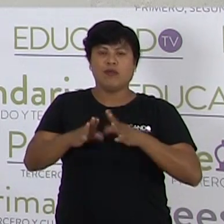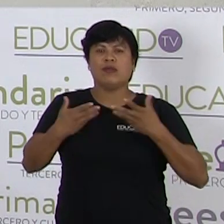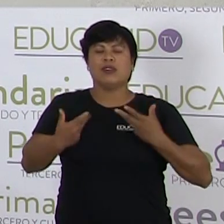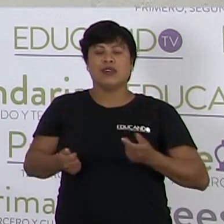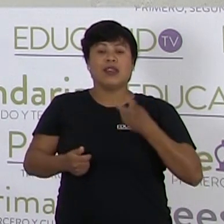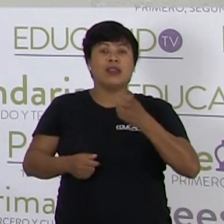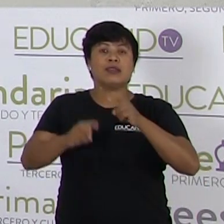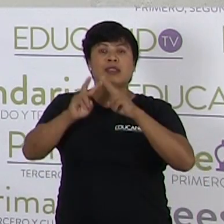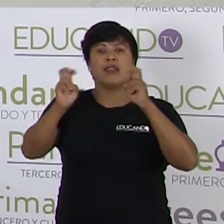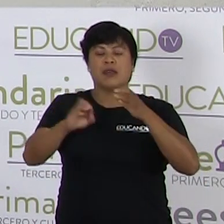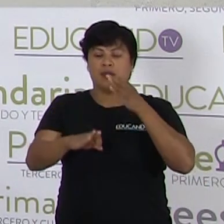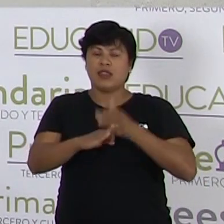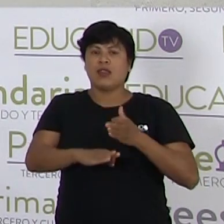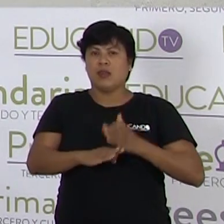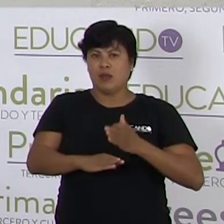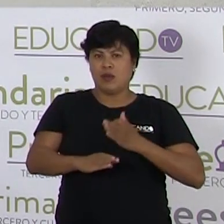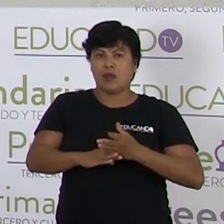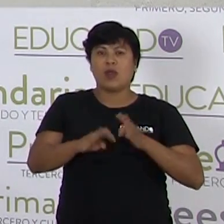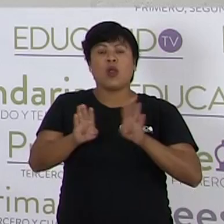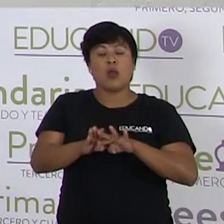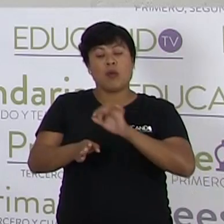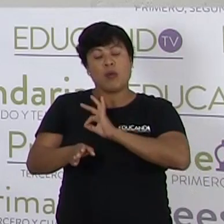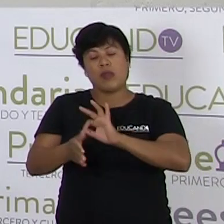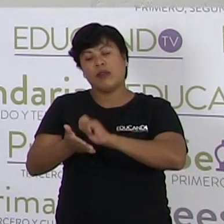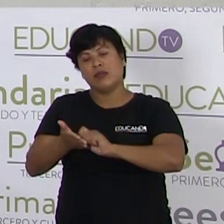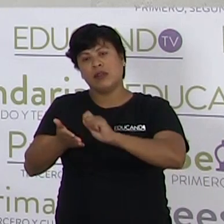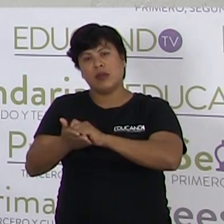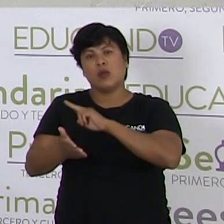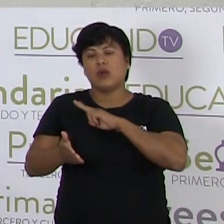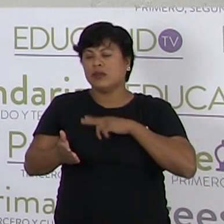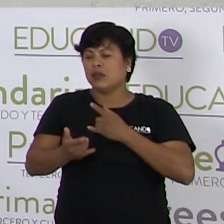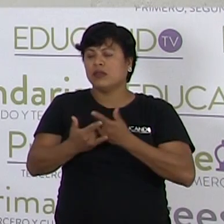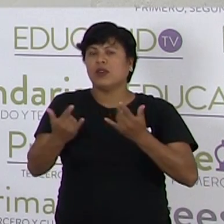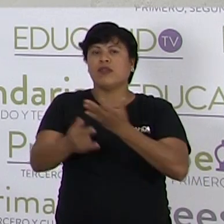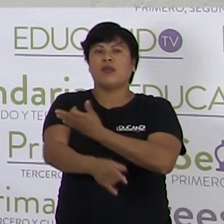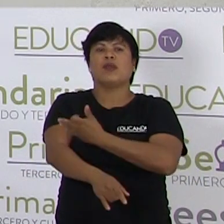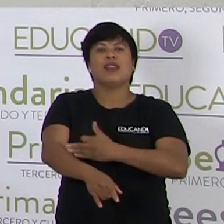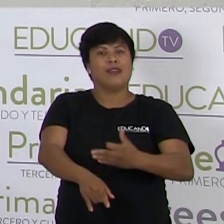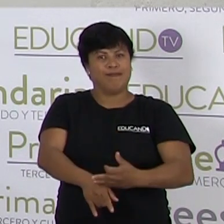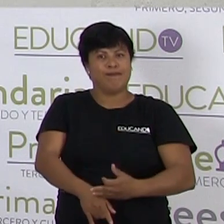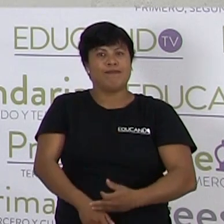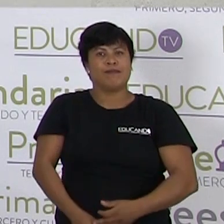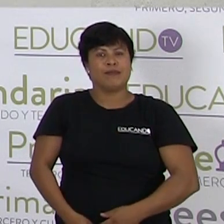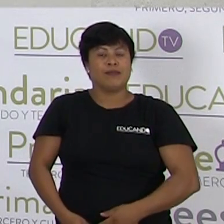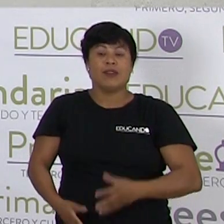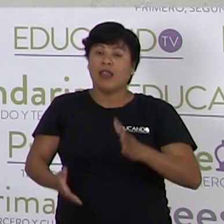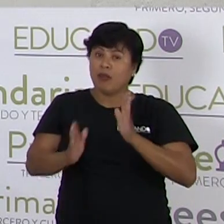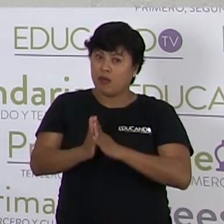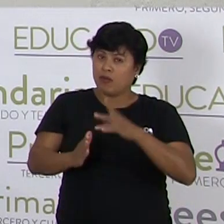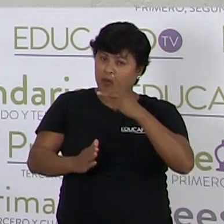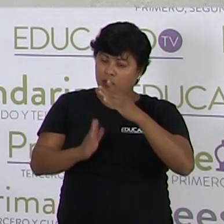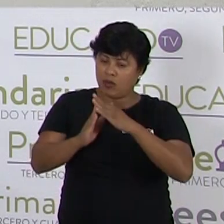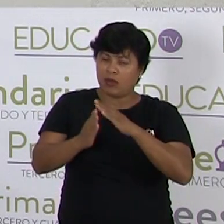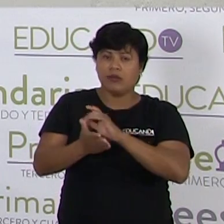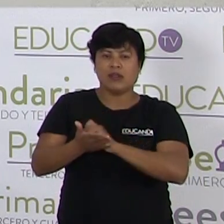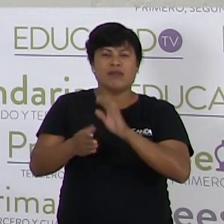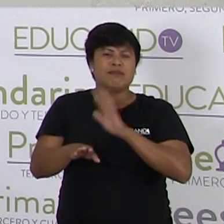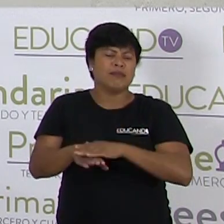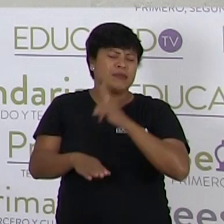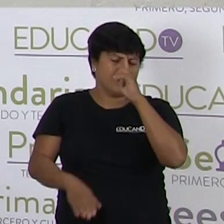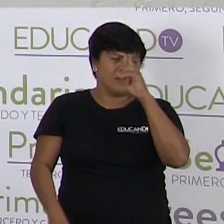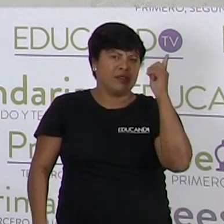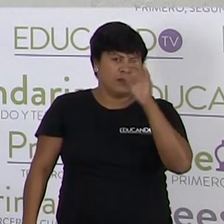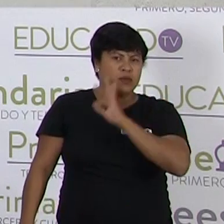el tema del día de hoy. Fue cómo escribir nuestra historia familiar. Háganlo en su casa. Verán que es muy